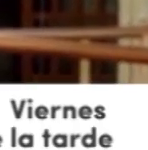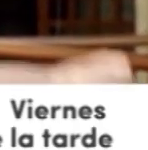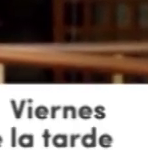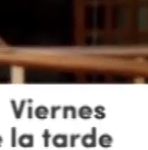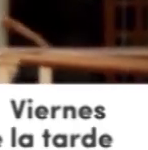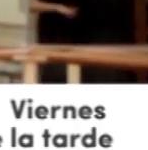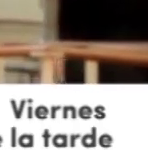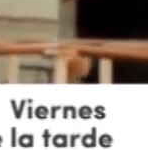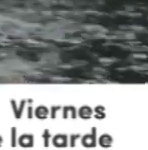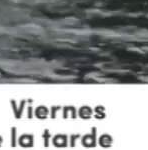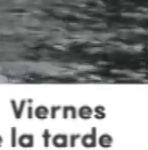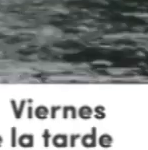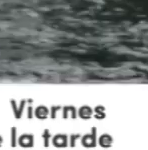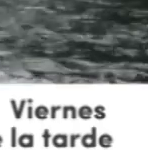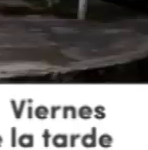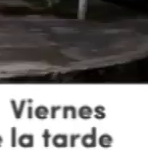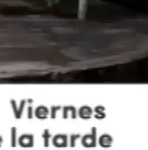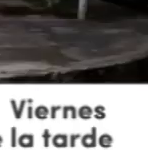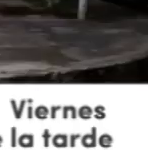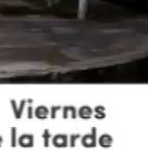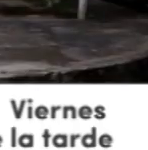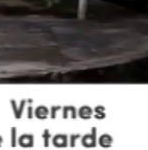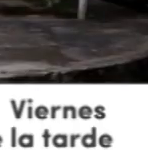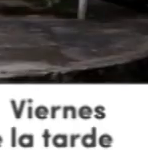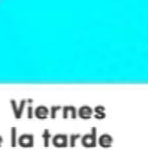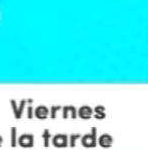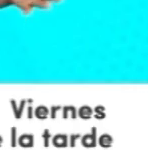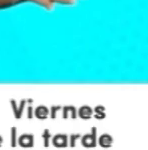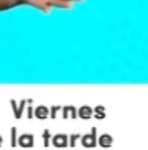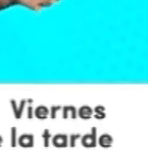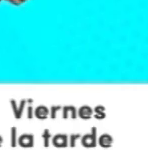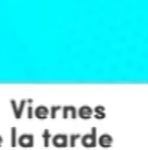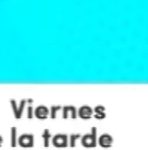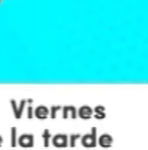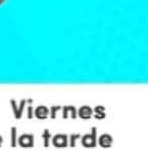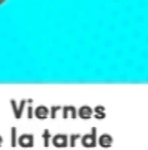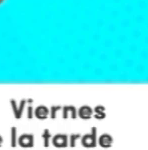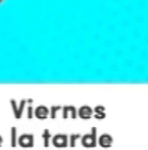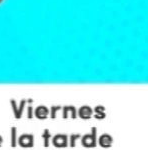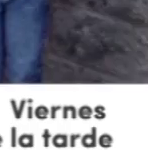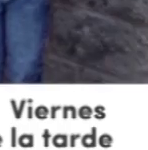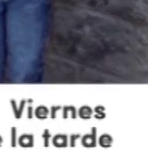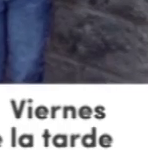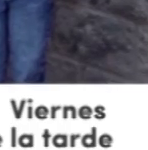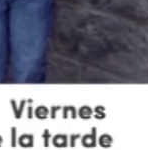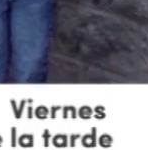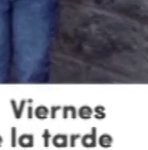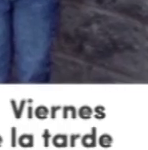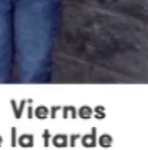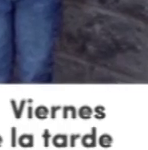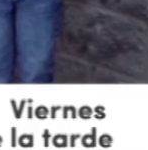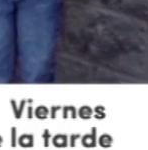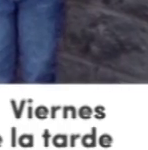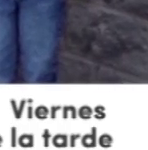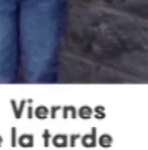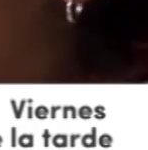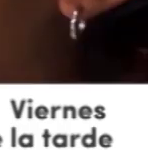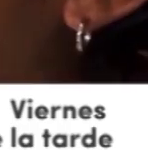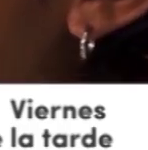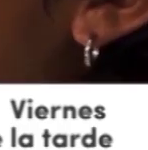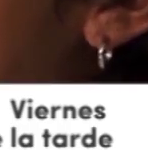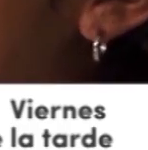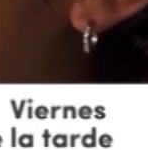de radiodifusoras y televisoras educativas y culturales de México. Yo soy Aisha. Y yo soy Pablo. Donde tú eres la